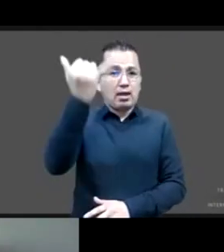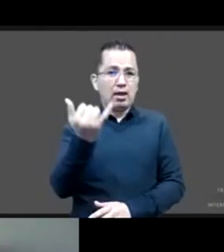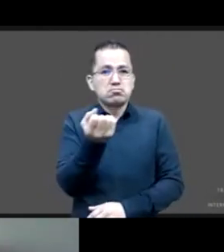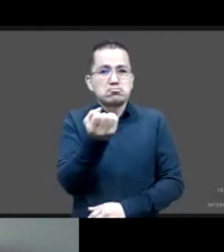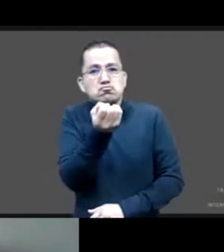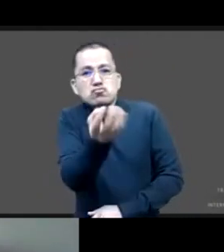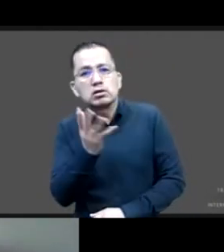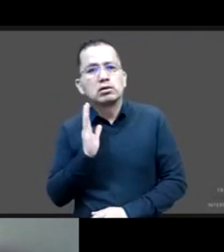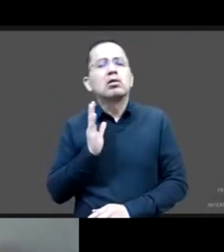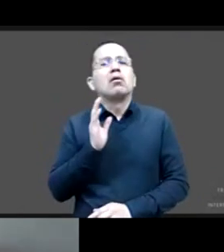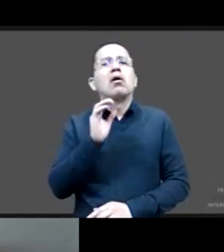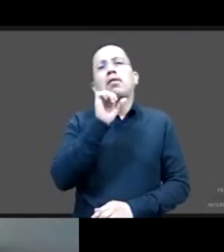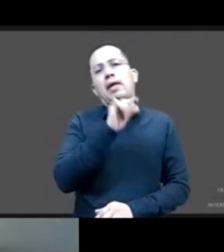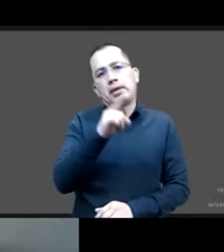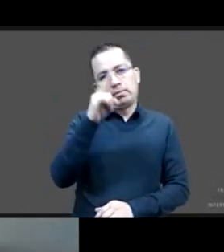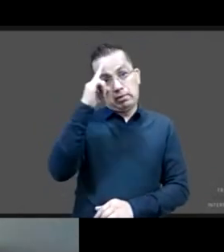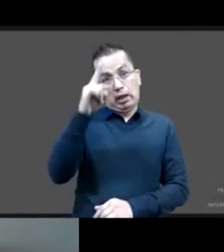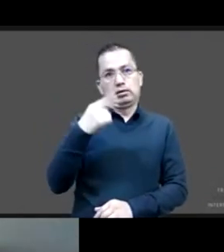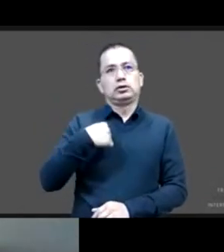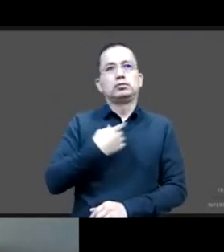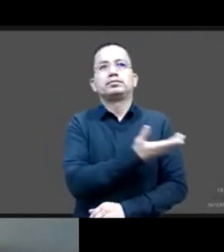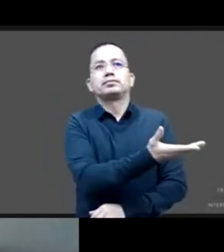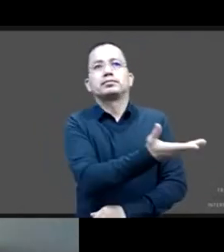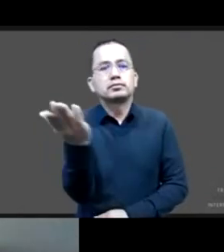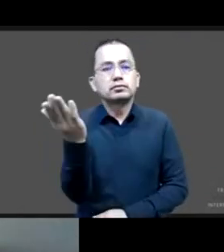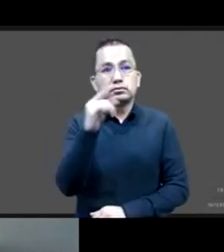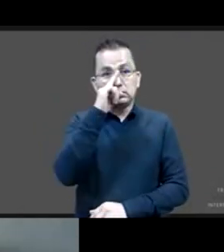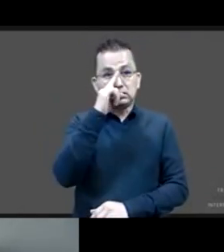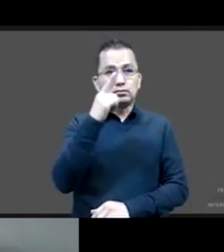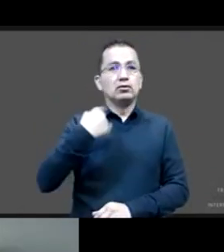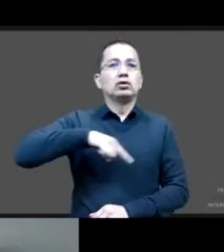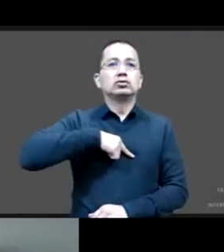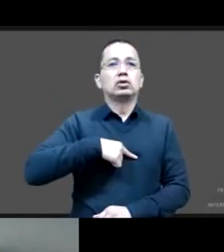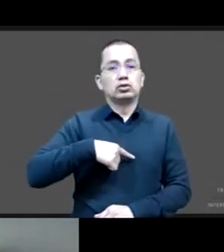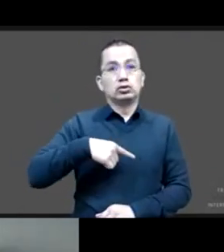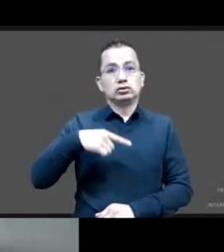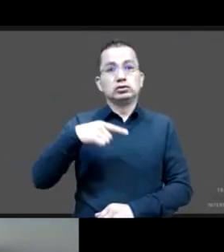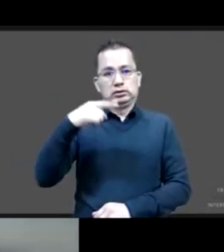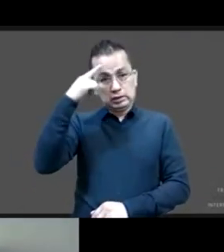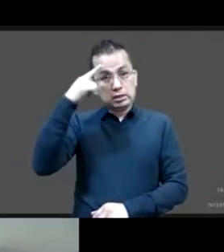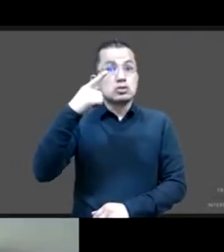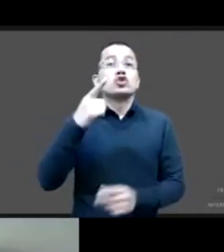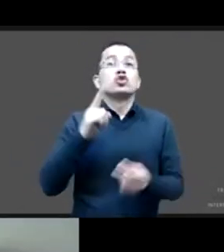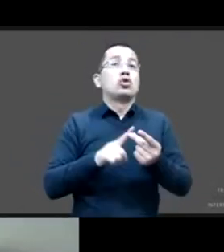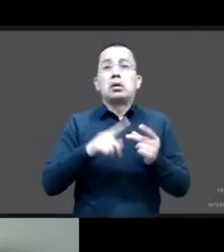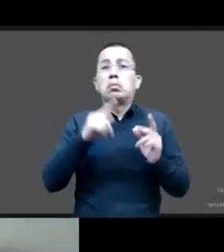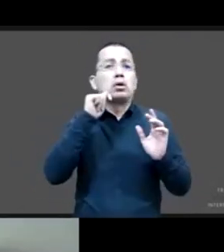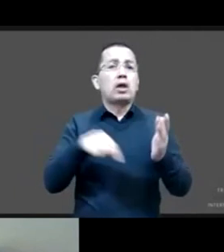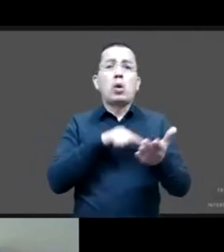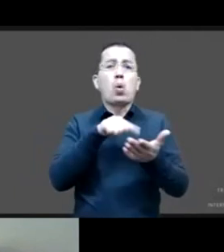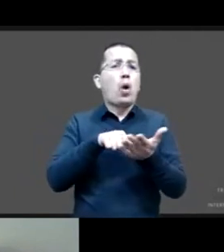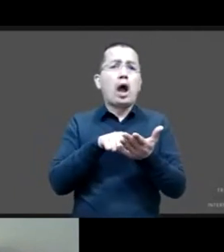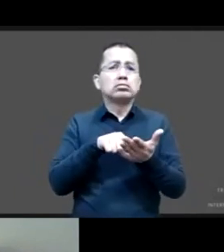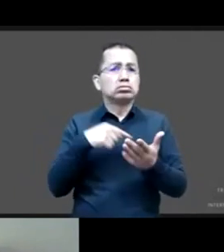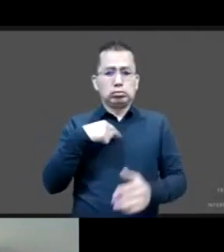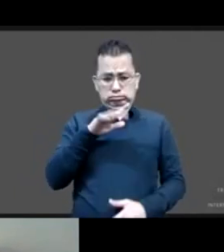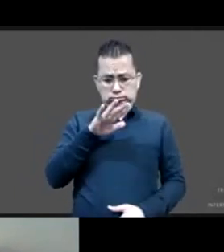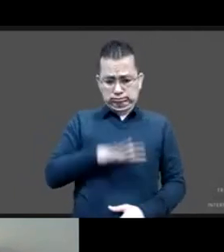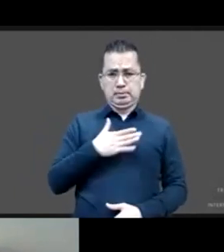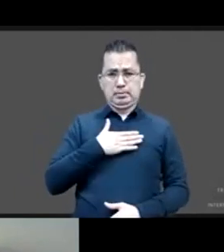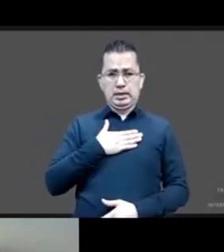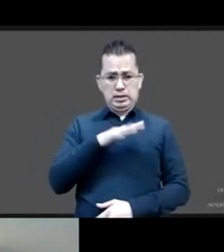invitación que desde donde estemos podamos abrir espacios seguros espacios de